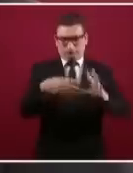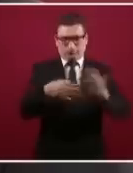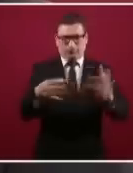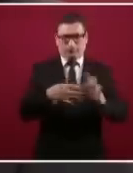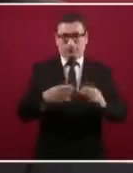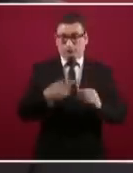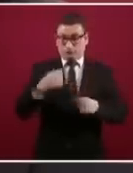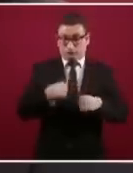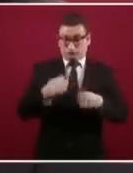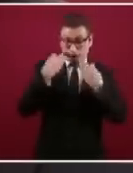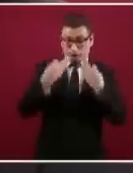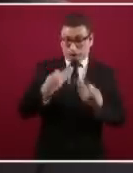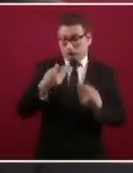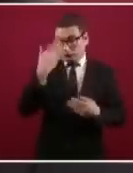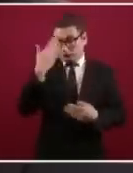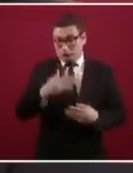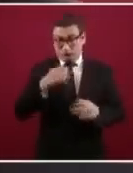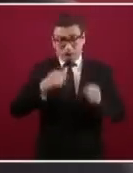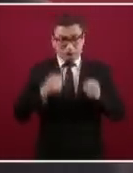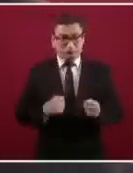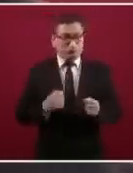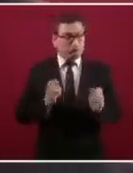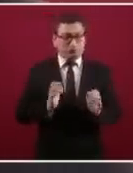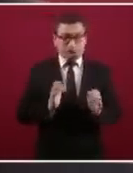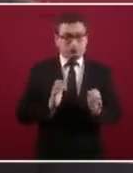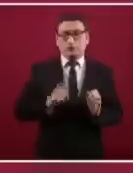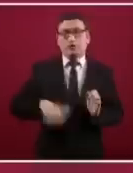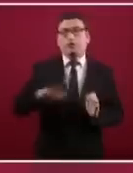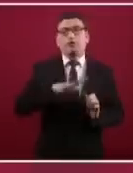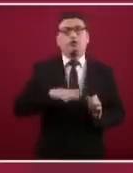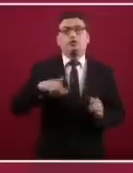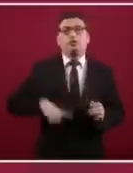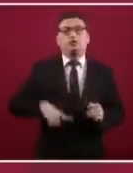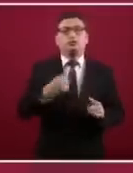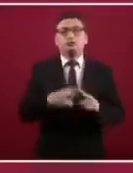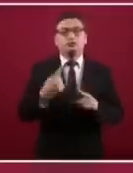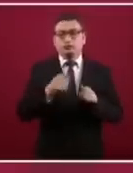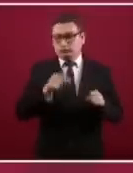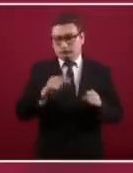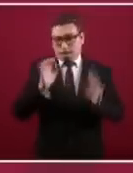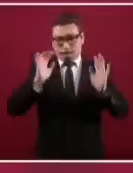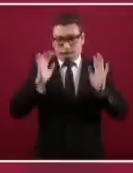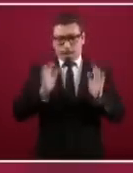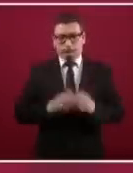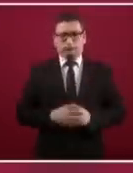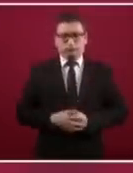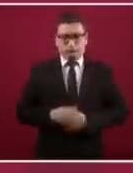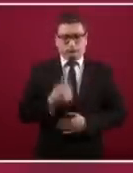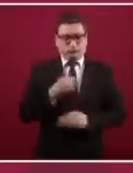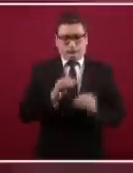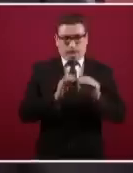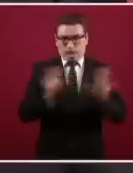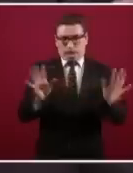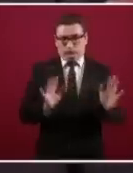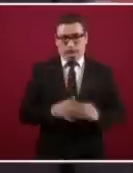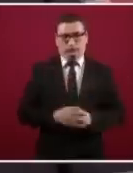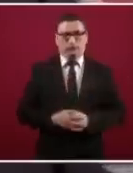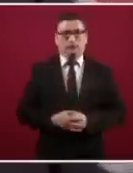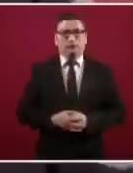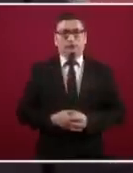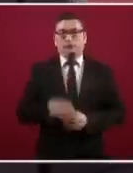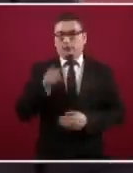me consta lo de los gobiernos, o sea, desde luego.